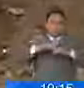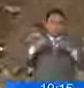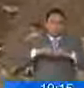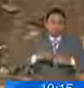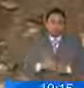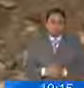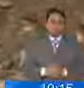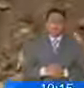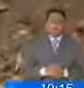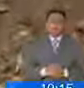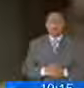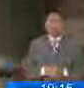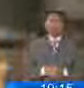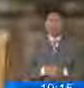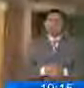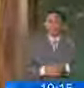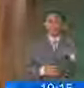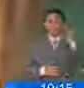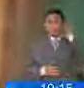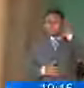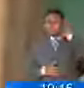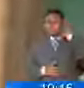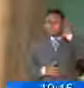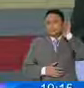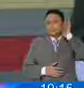capital, informó Sofía Vintimita.